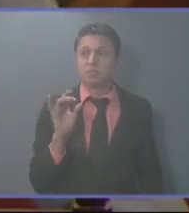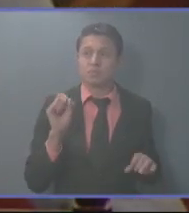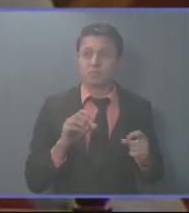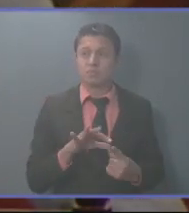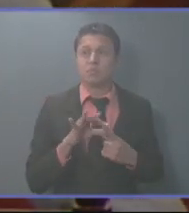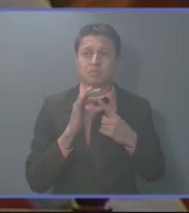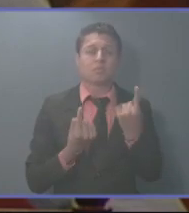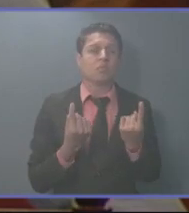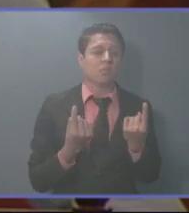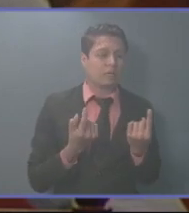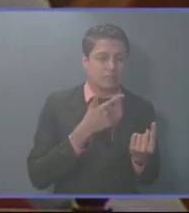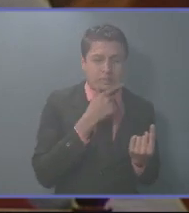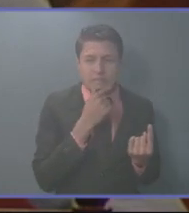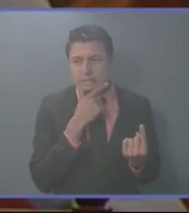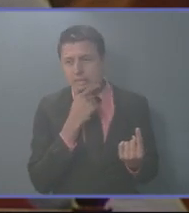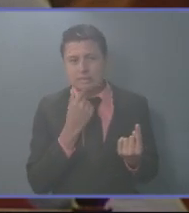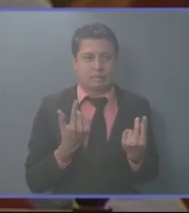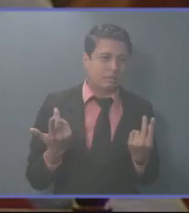elegir opciones.